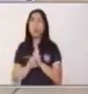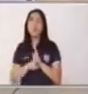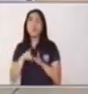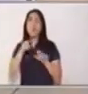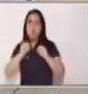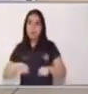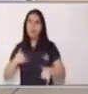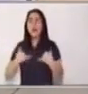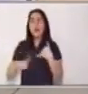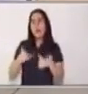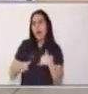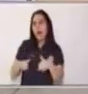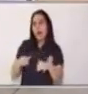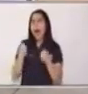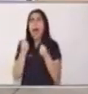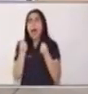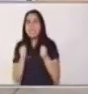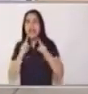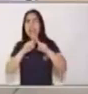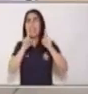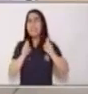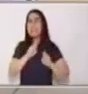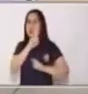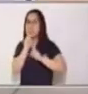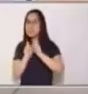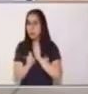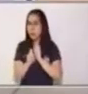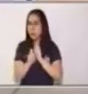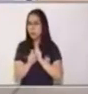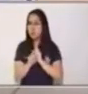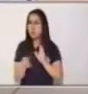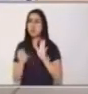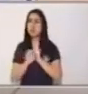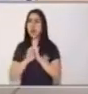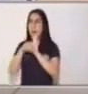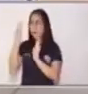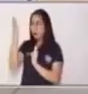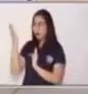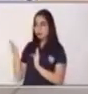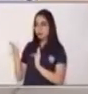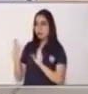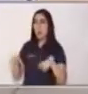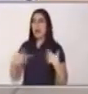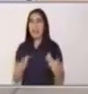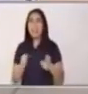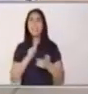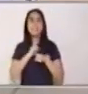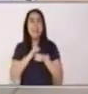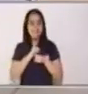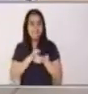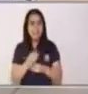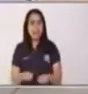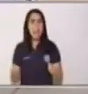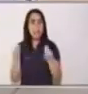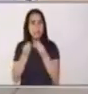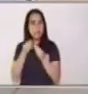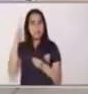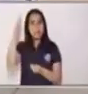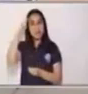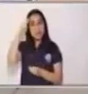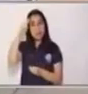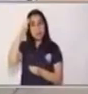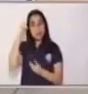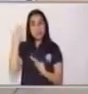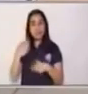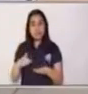preguntas de algunos de estos ejemplos para poder practicarlo. Recuerda que viene pronto la